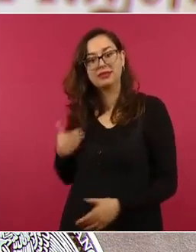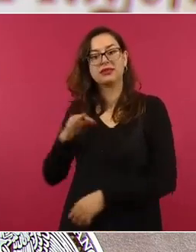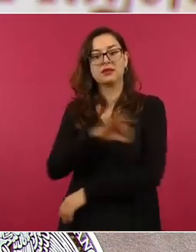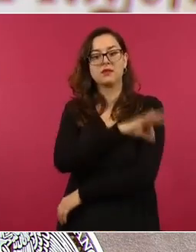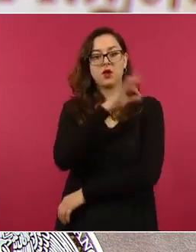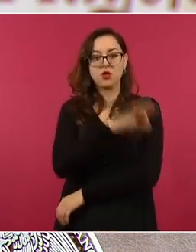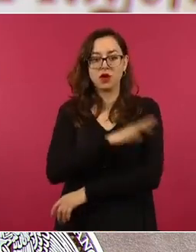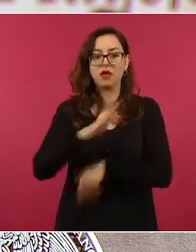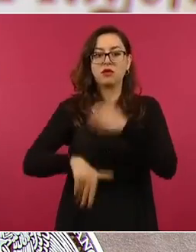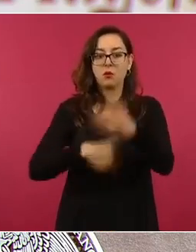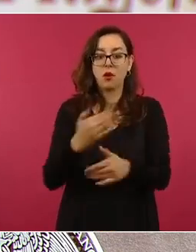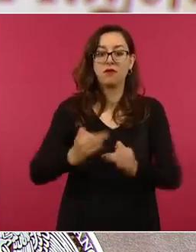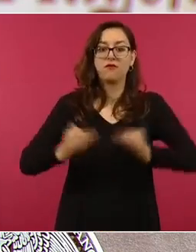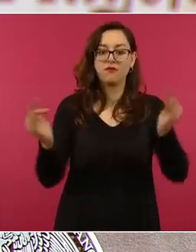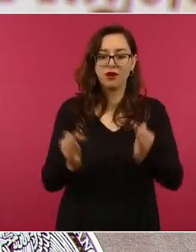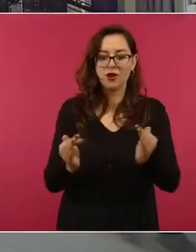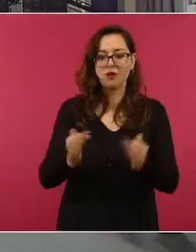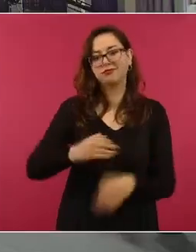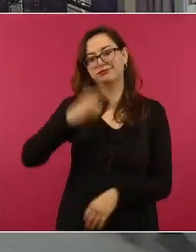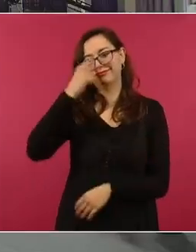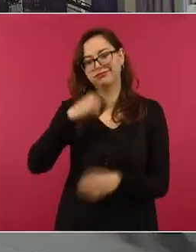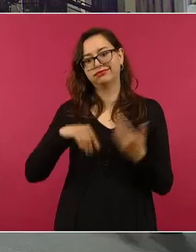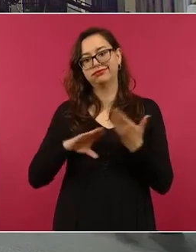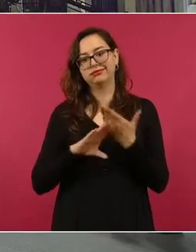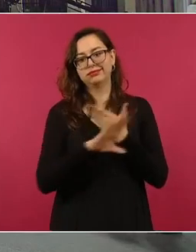el riesgo de influenza. Muchas gracias.